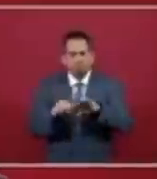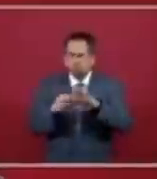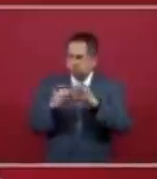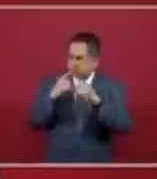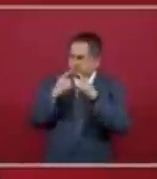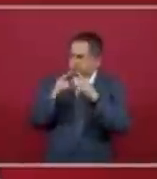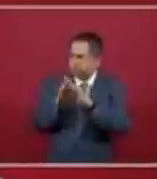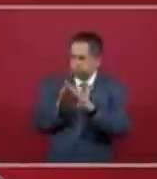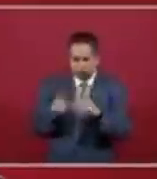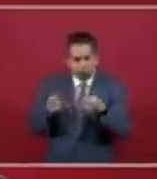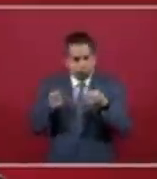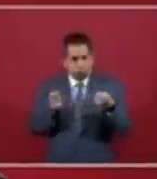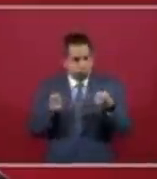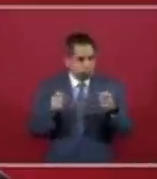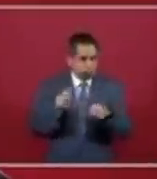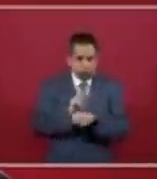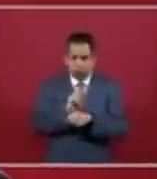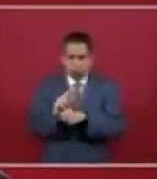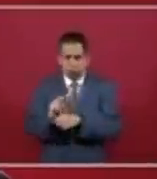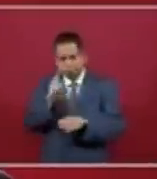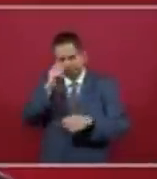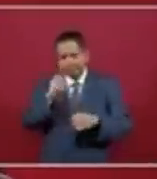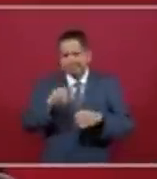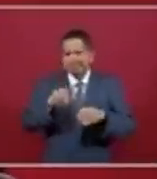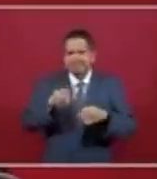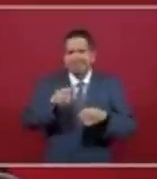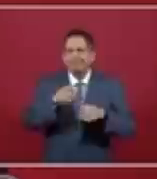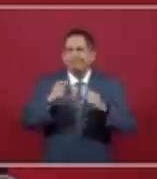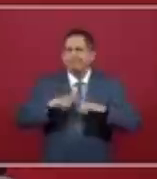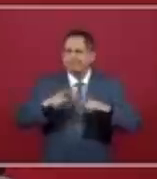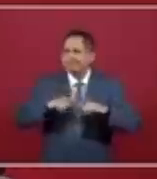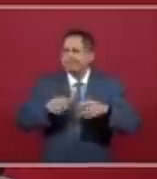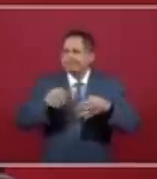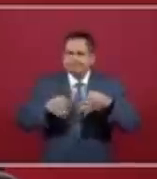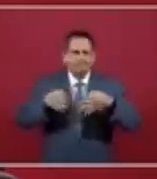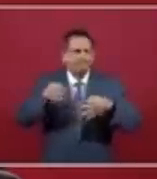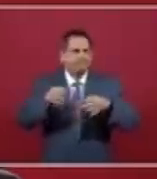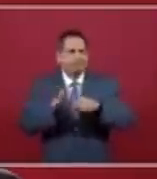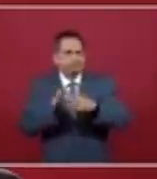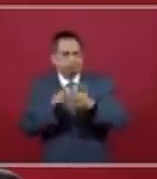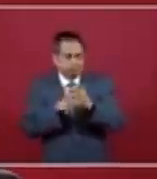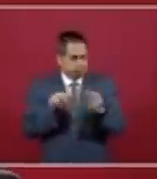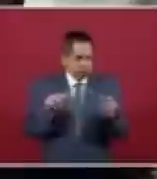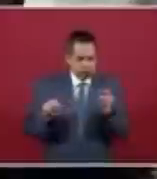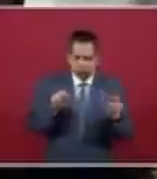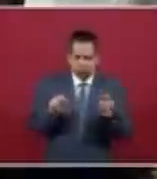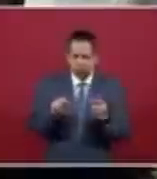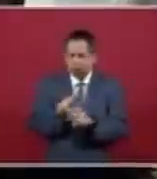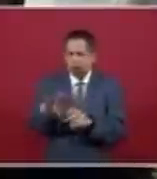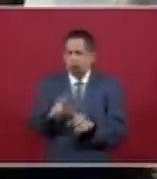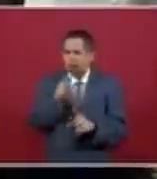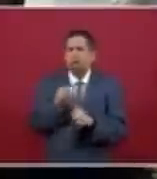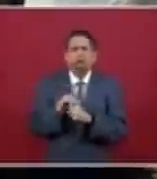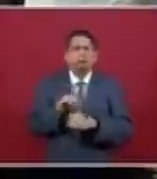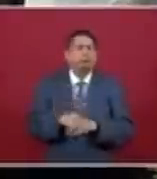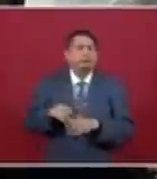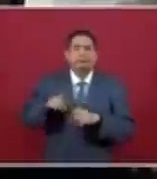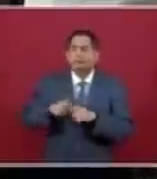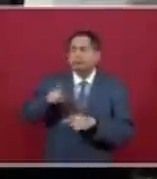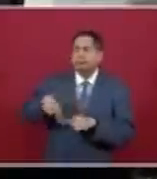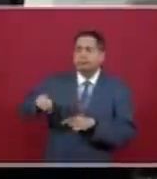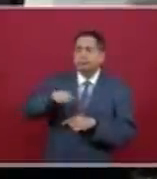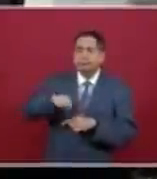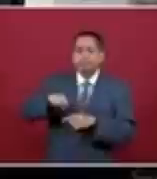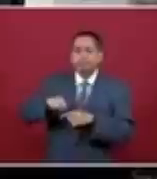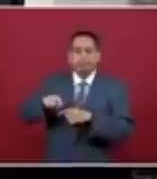de control del sistema judicial dentro de los sistemas penitenciarios, y ellos son los que deciden en